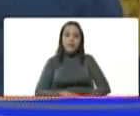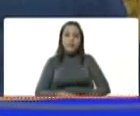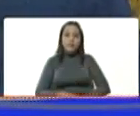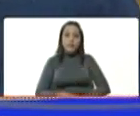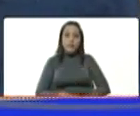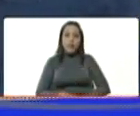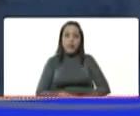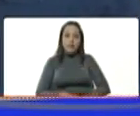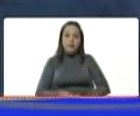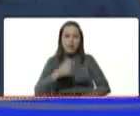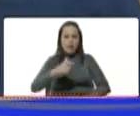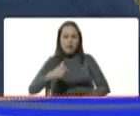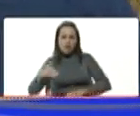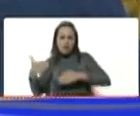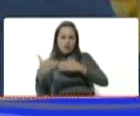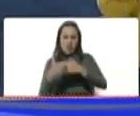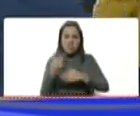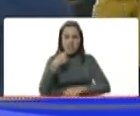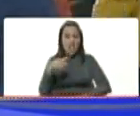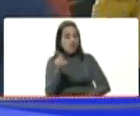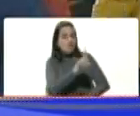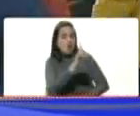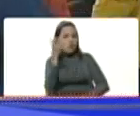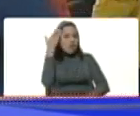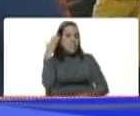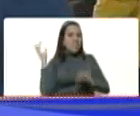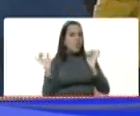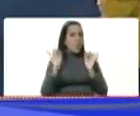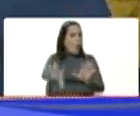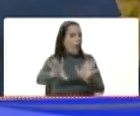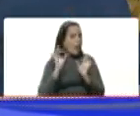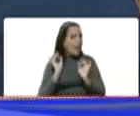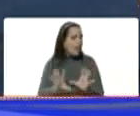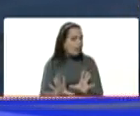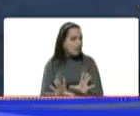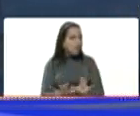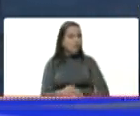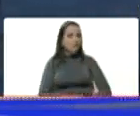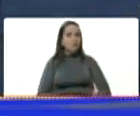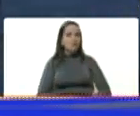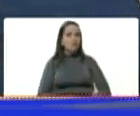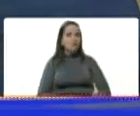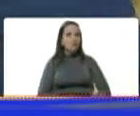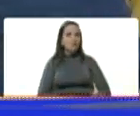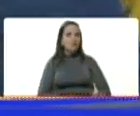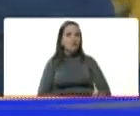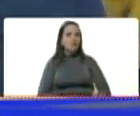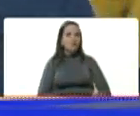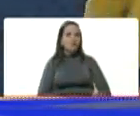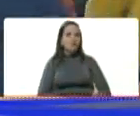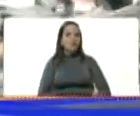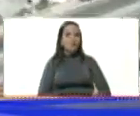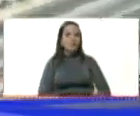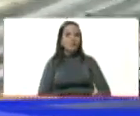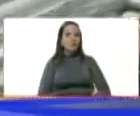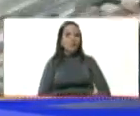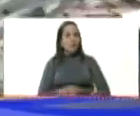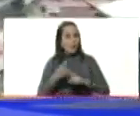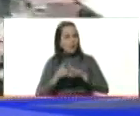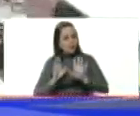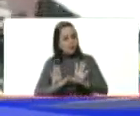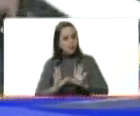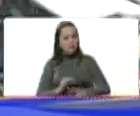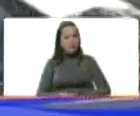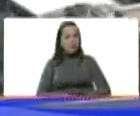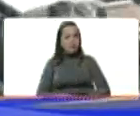terrorista es, ay, tú no sabes lo que eso duele. Ajá, psicoterror. Claro, pero si tenemos, ven acá, ¿desde hace